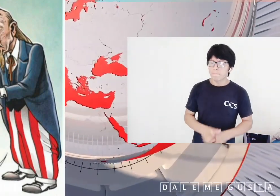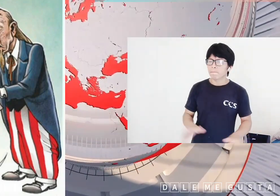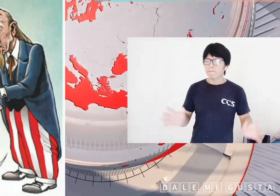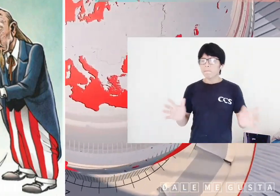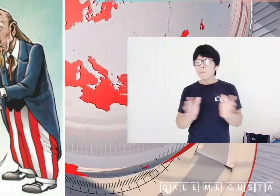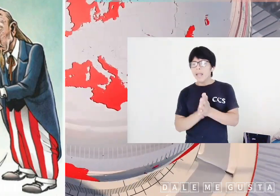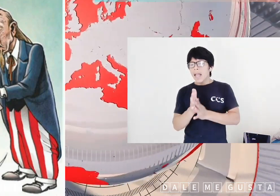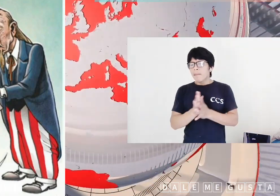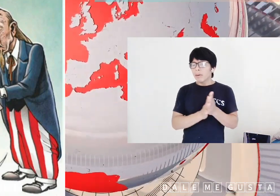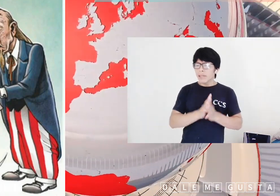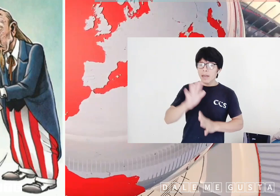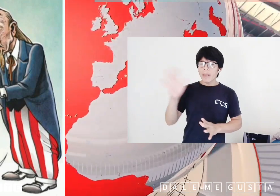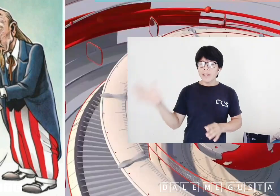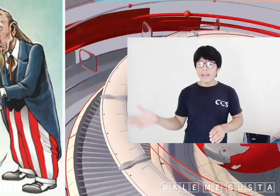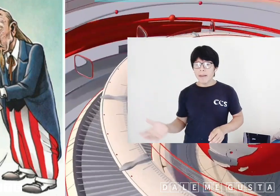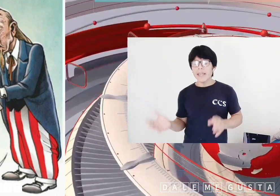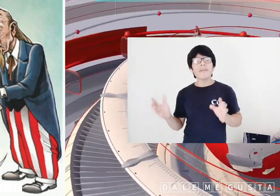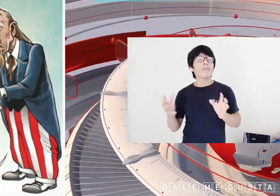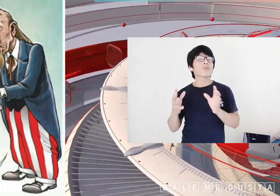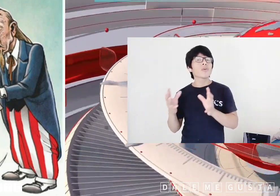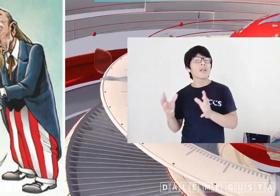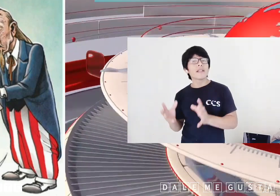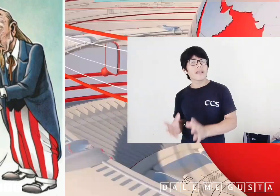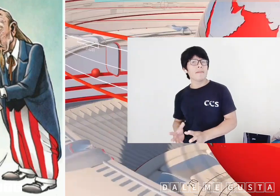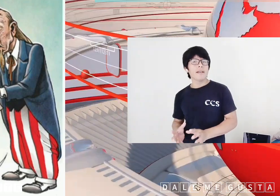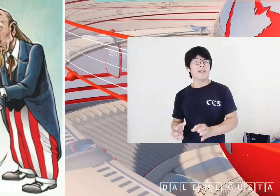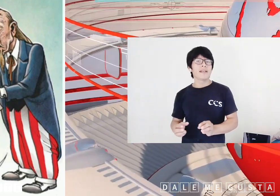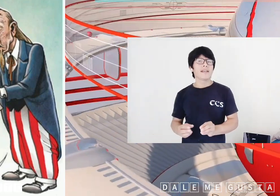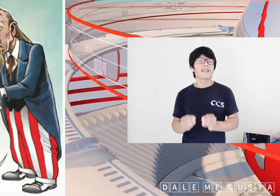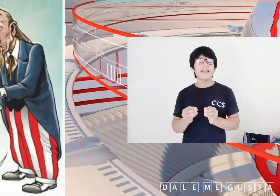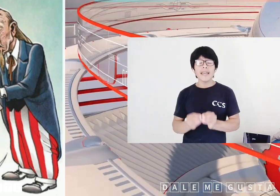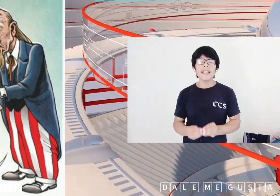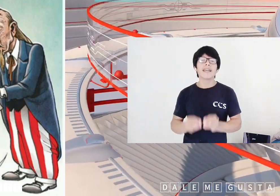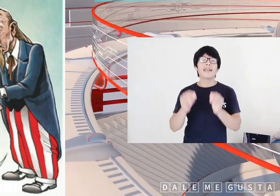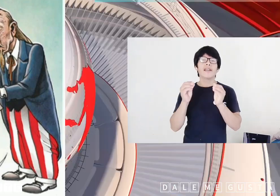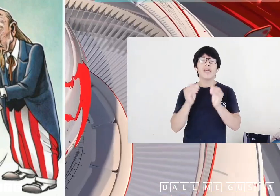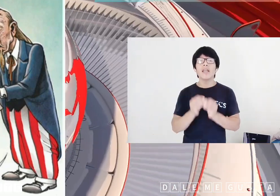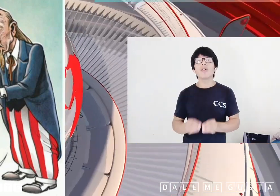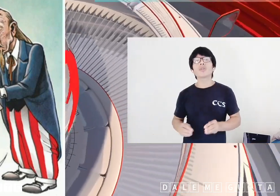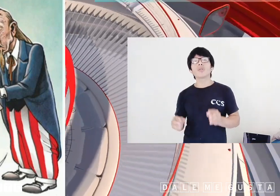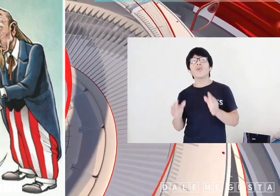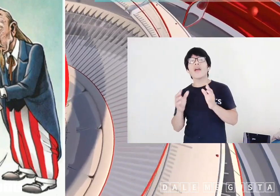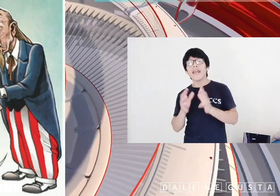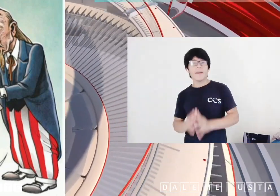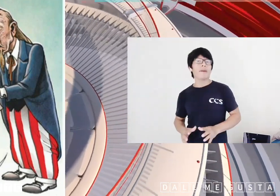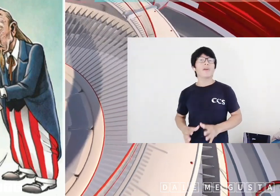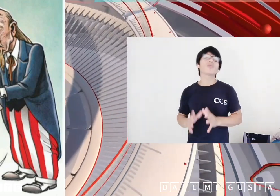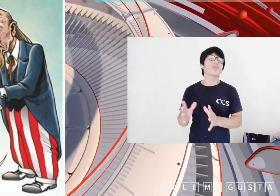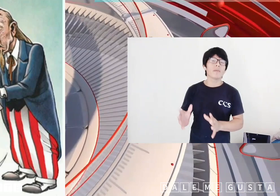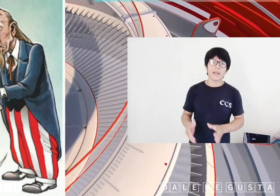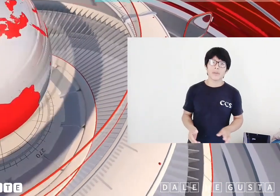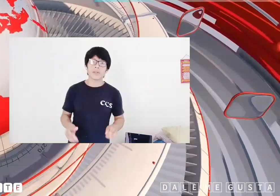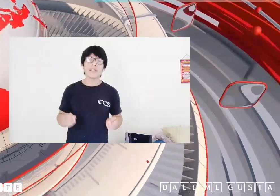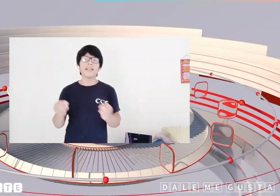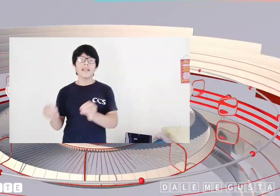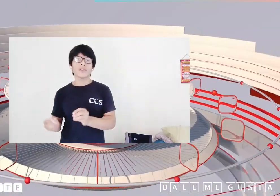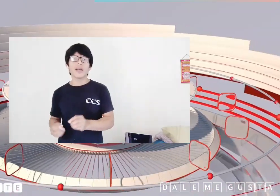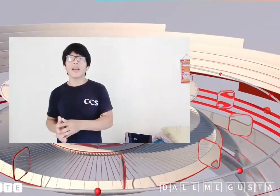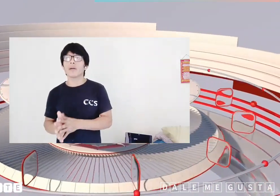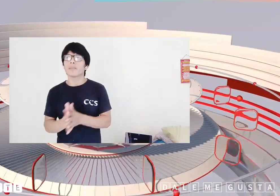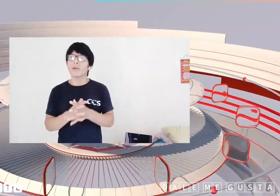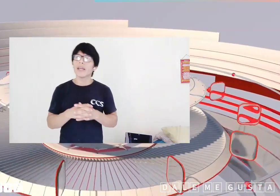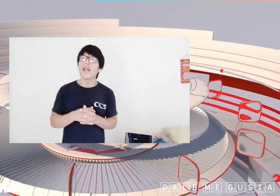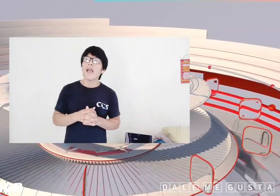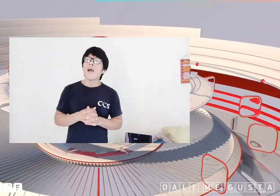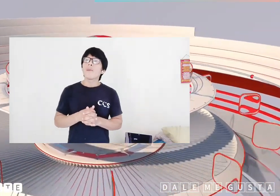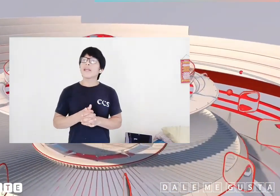que vamos a cambiar de tema y vámonos con el tema de el 8M, 8 de marzo, Día Internacional